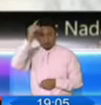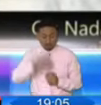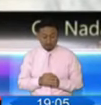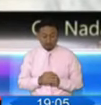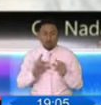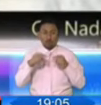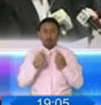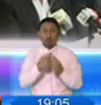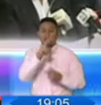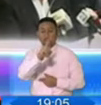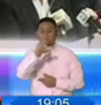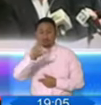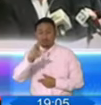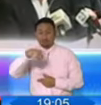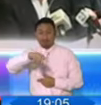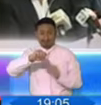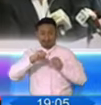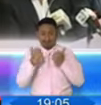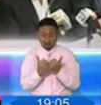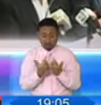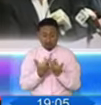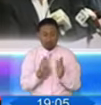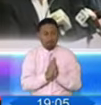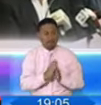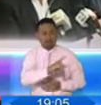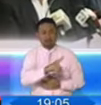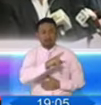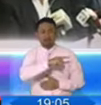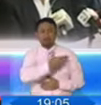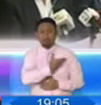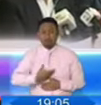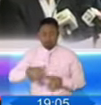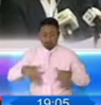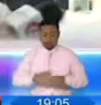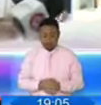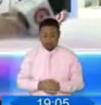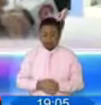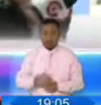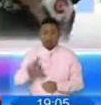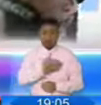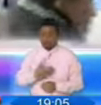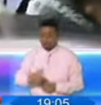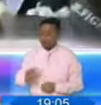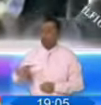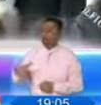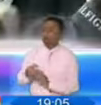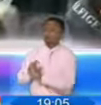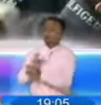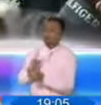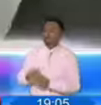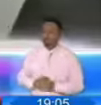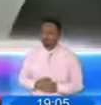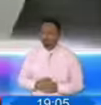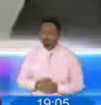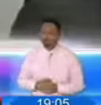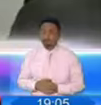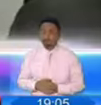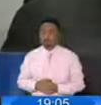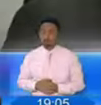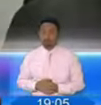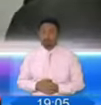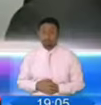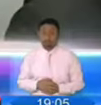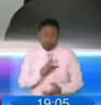del Movimiento Creo en la Asamblea exige que el presidente Lenín Moreno tome la decisión de pedir la renuncia del vicepresidente de la República. Si es